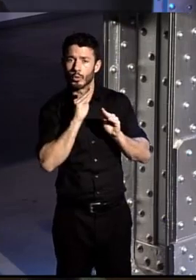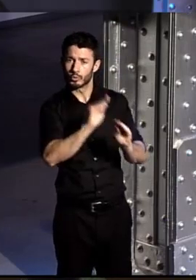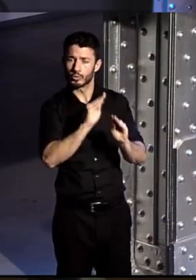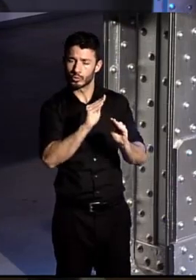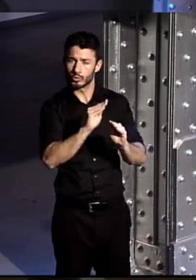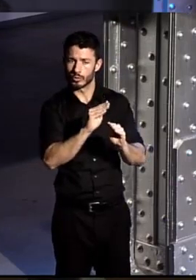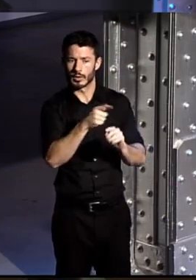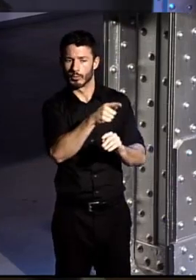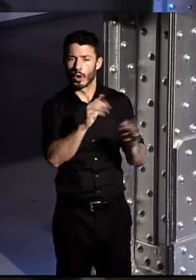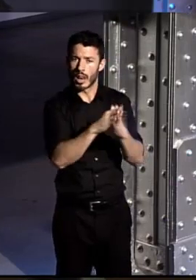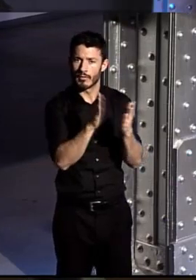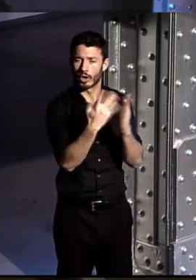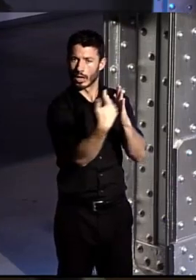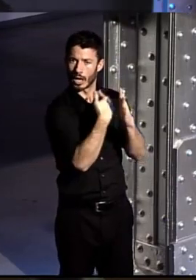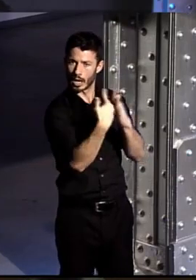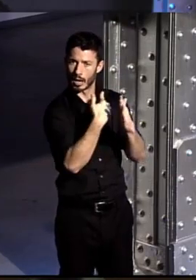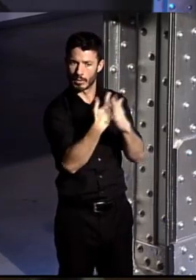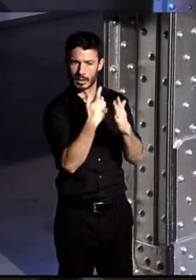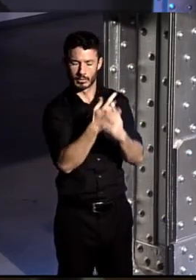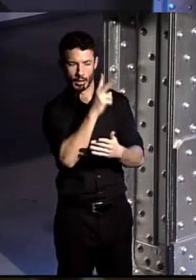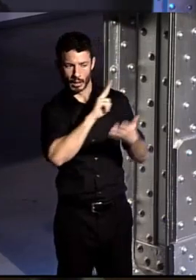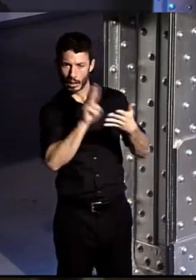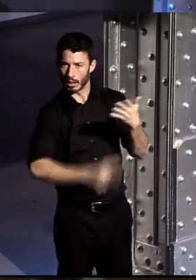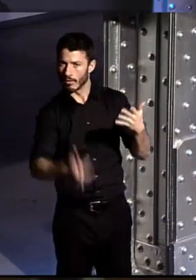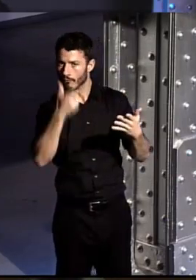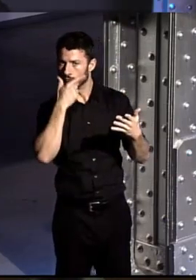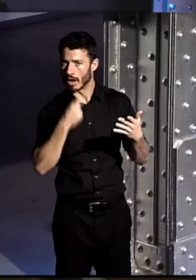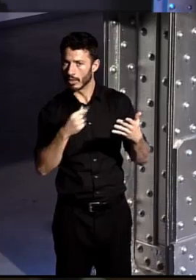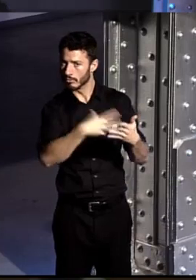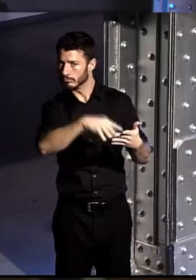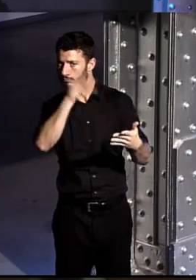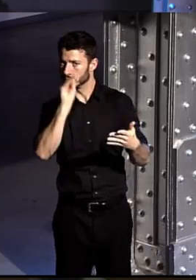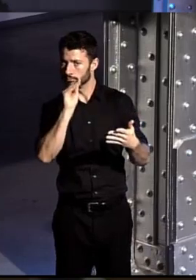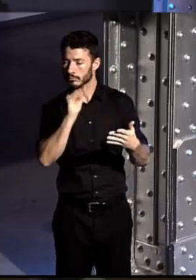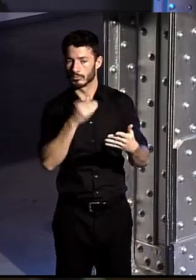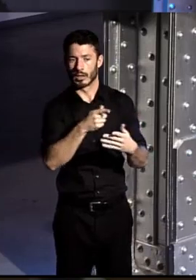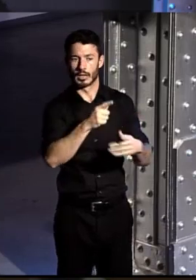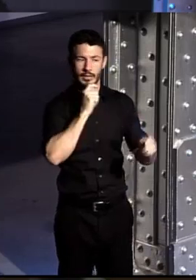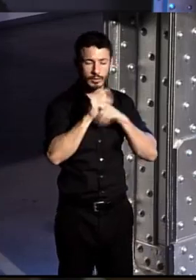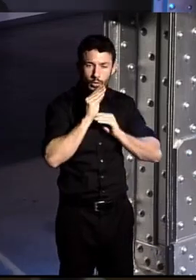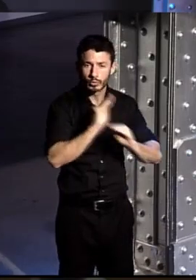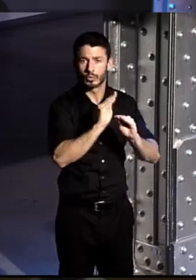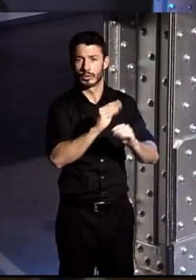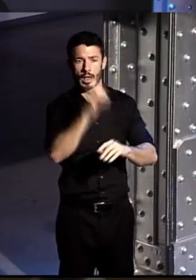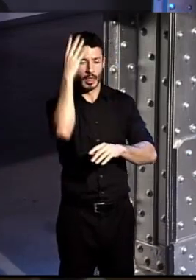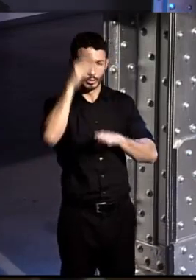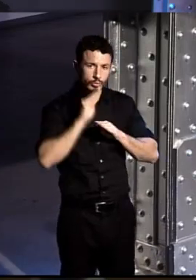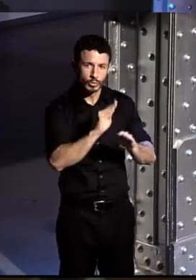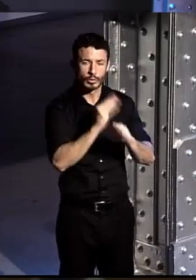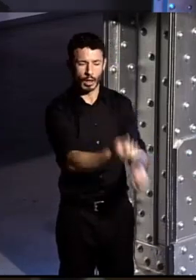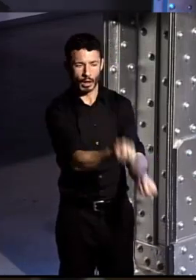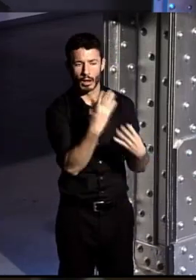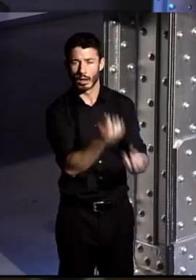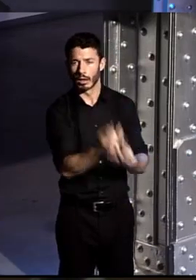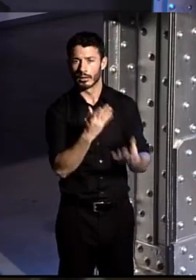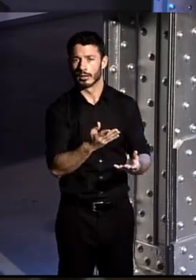tus obras en tu blog y lo Sí. fácil que es para cualquier lector, que sea lector tuyo, seguir tus ideas, tus entrevistas, lo que cuentas, tus tal.